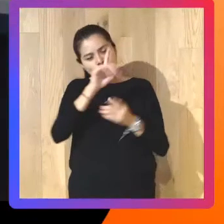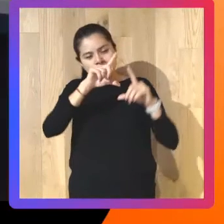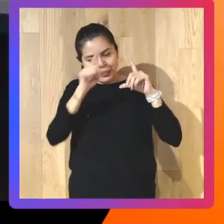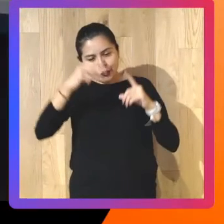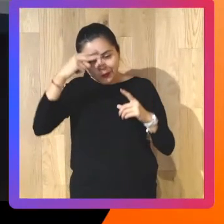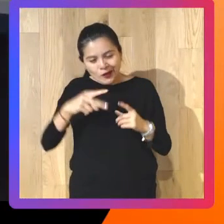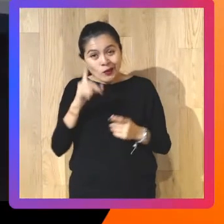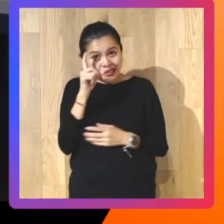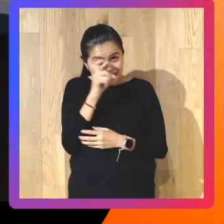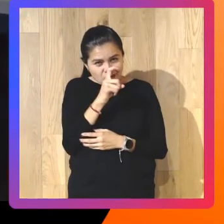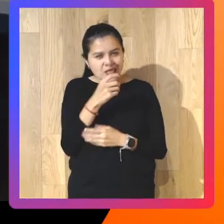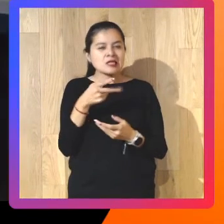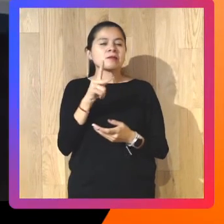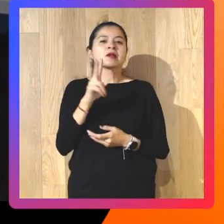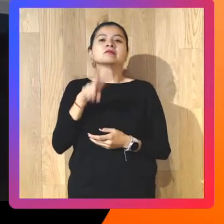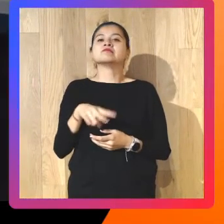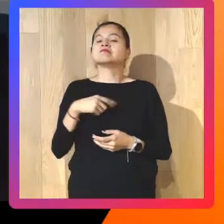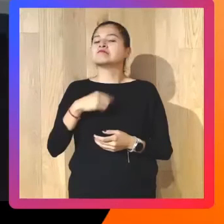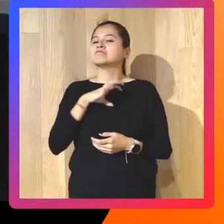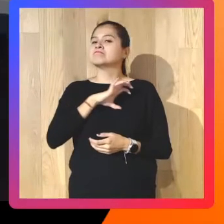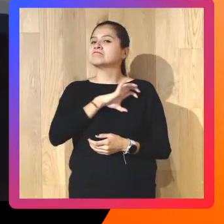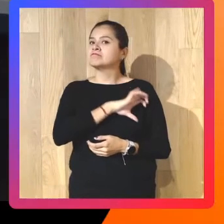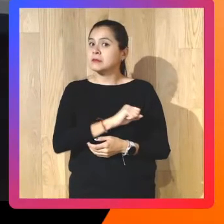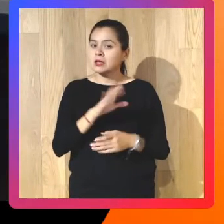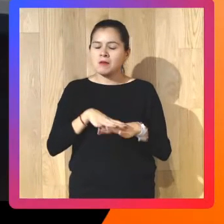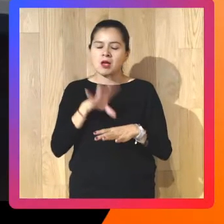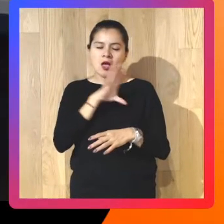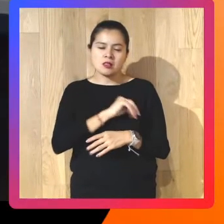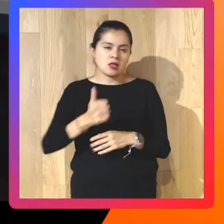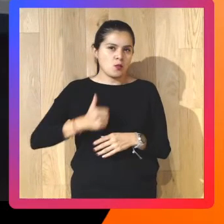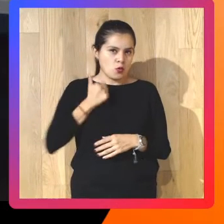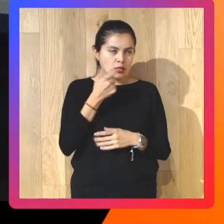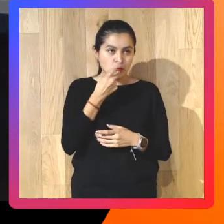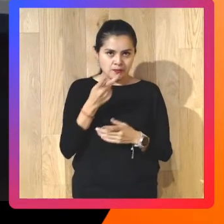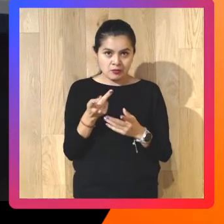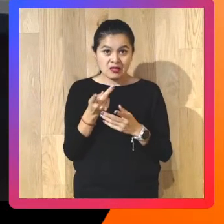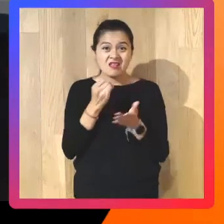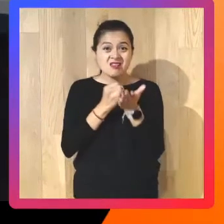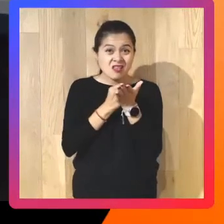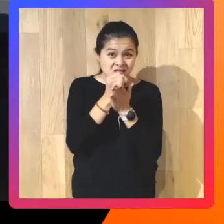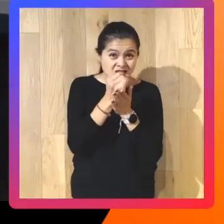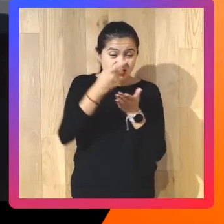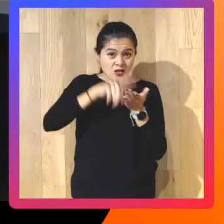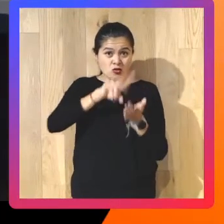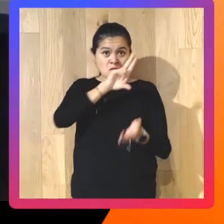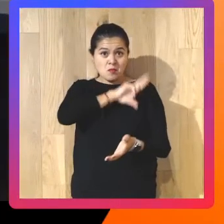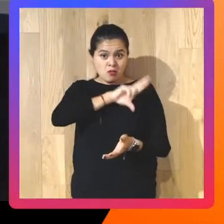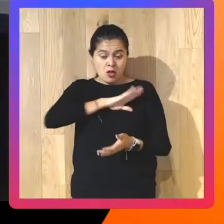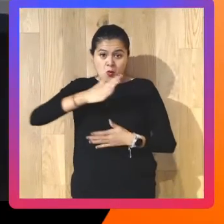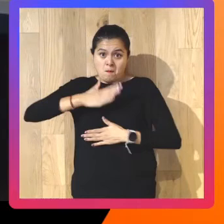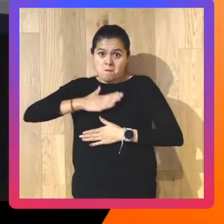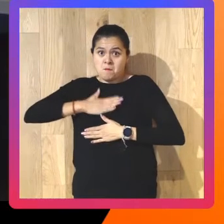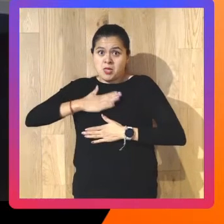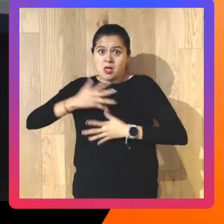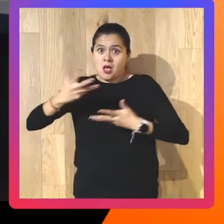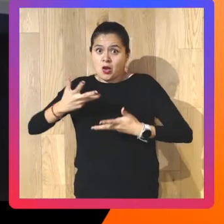eso puede ser complicado, y por eso me encanta, y perdón que le aproveche, que se decida desde el sector privado hacer su parte con y